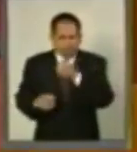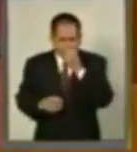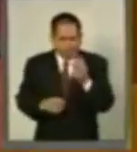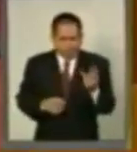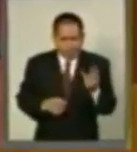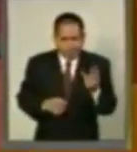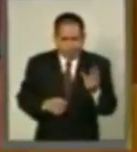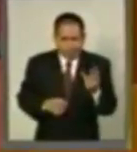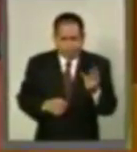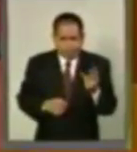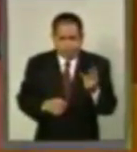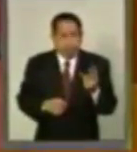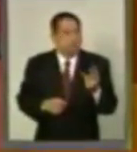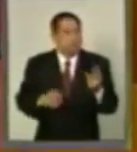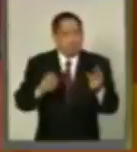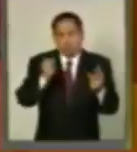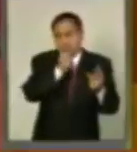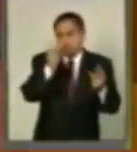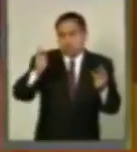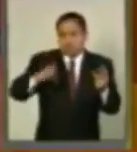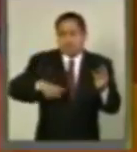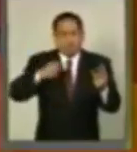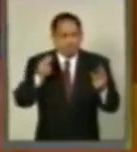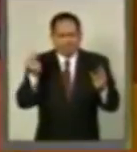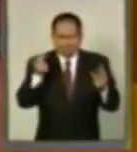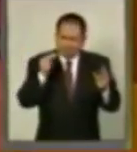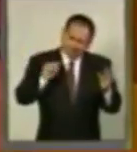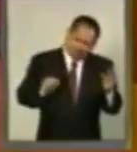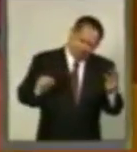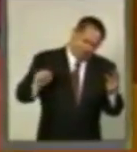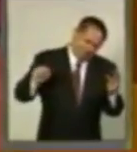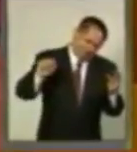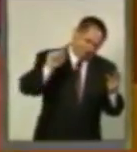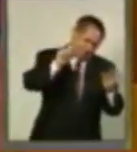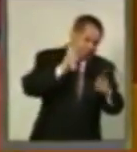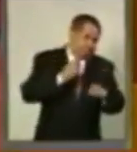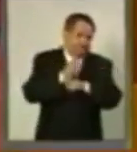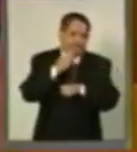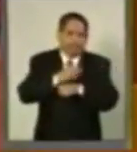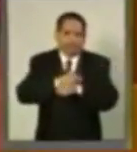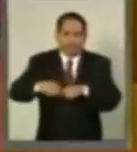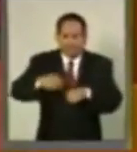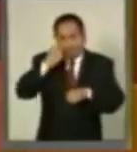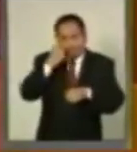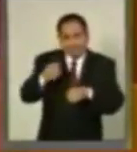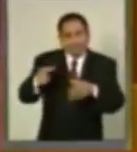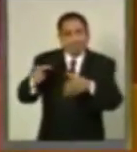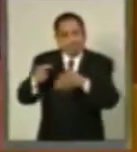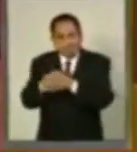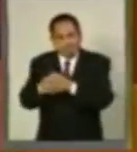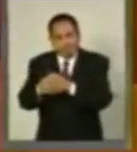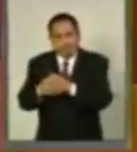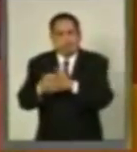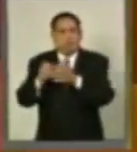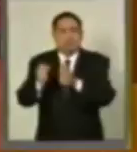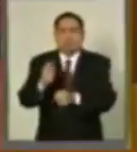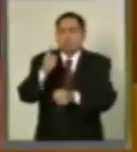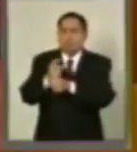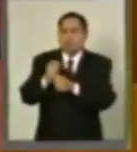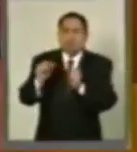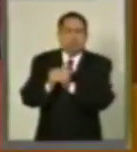Y hay muchos esfuerzos, porque se requiere de muchas entidades y municipios por hacer seguridades metropolitanas.